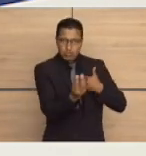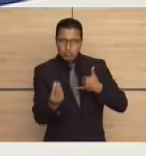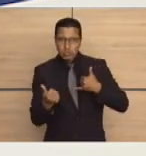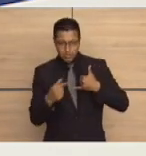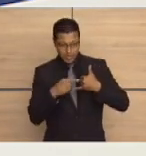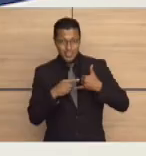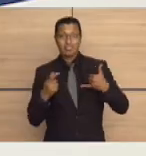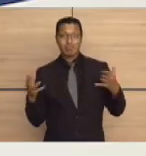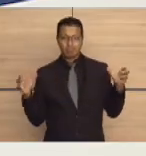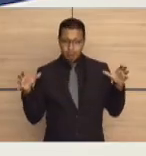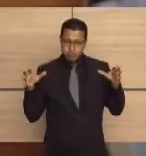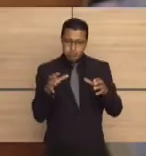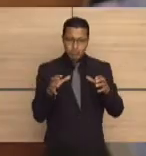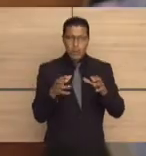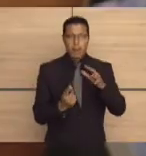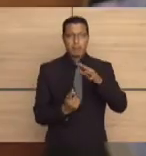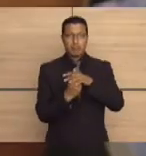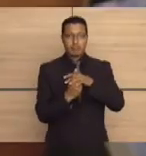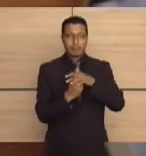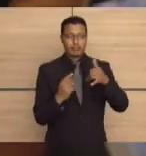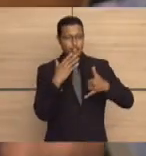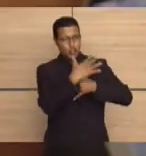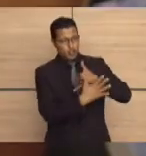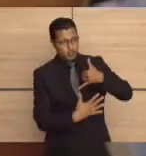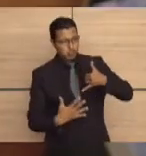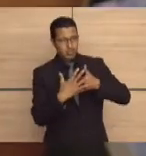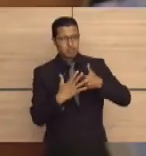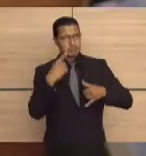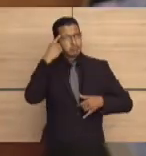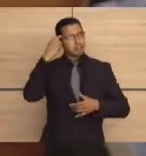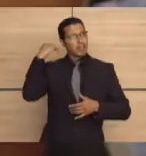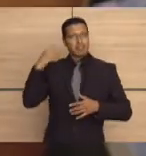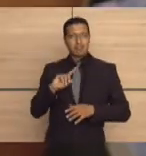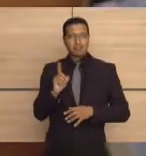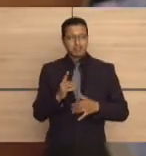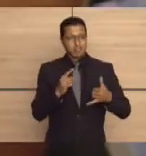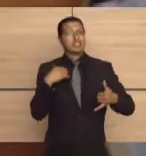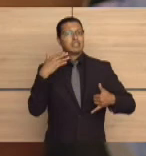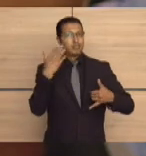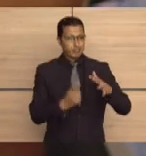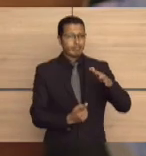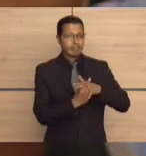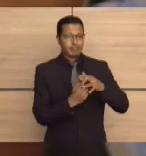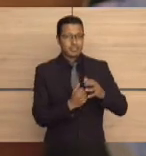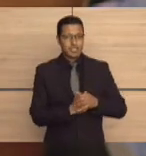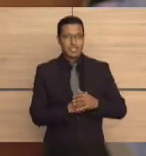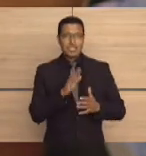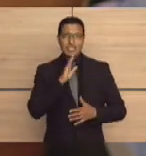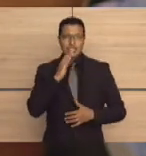salir un país unificado, cohesionado, coherente, centralizado. Esa idea de un solo